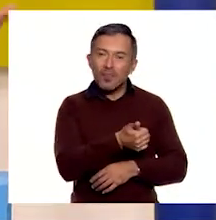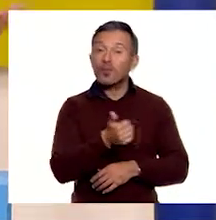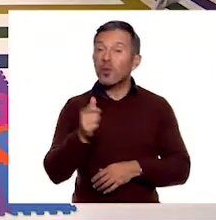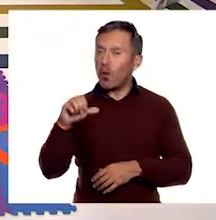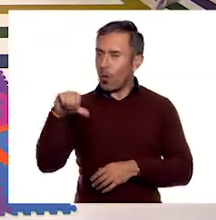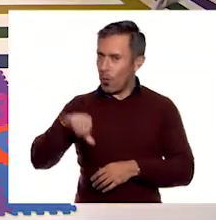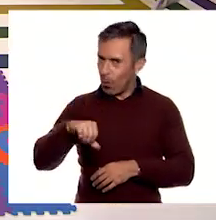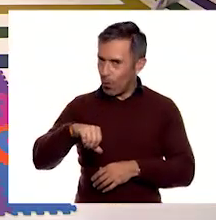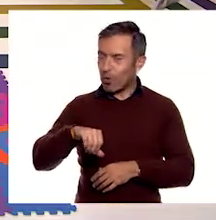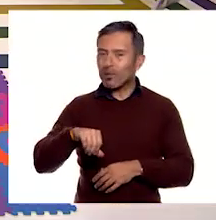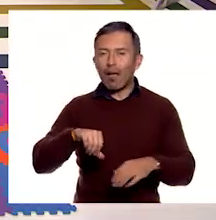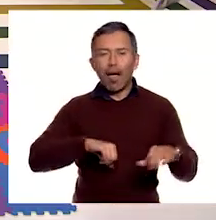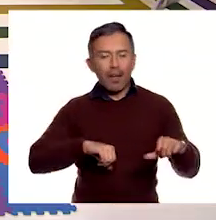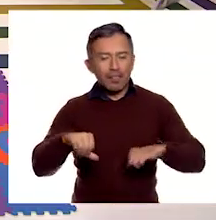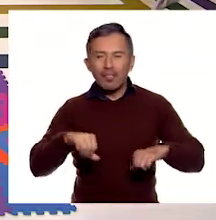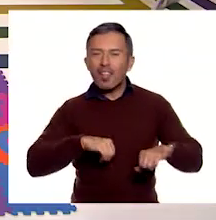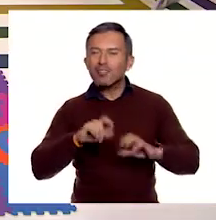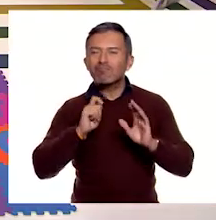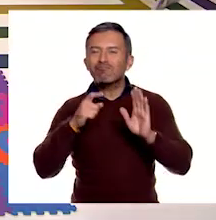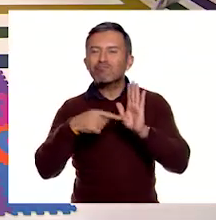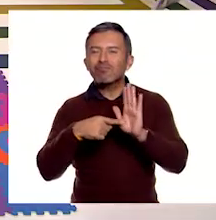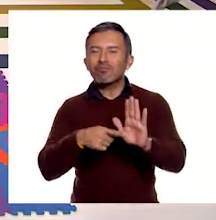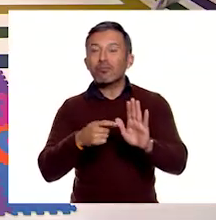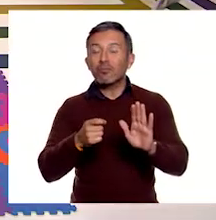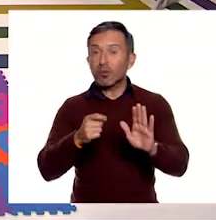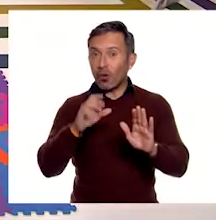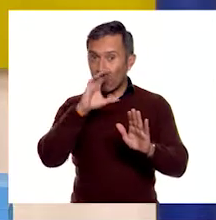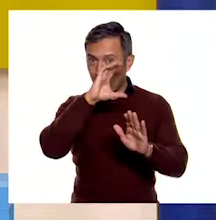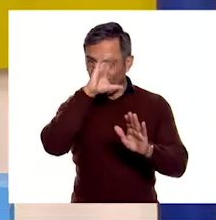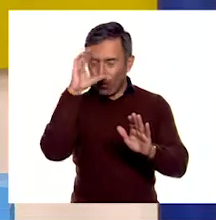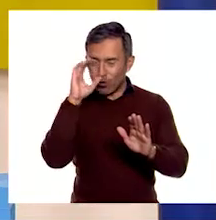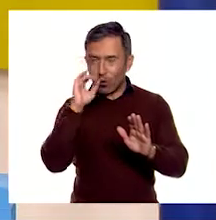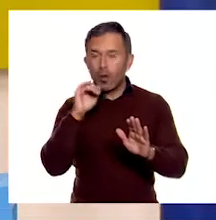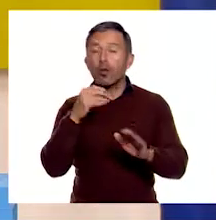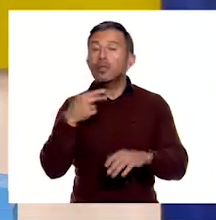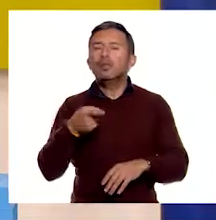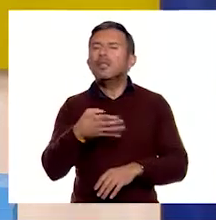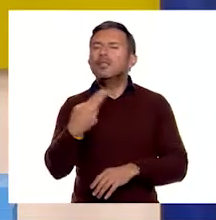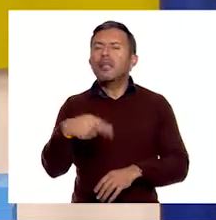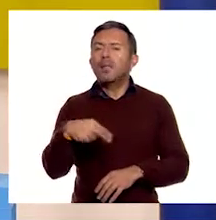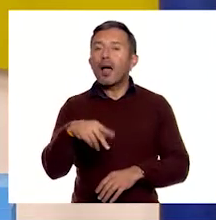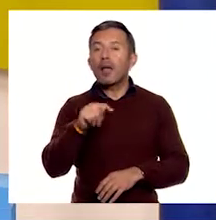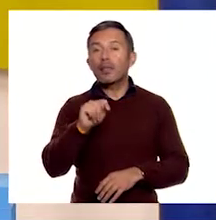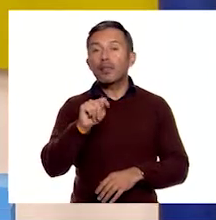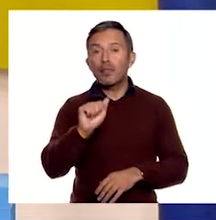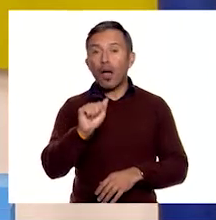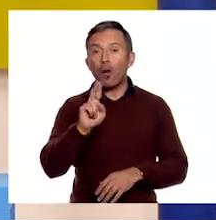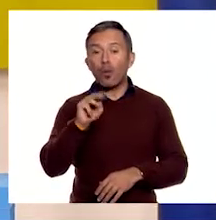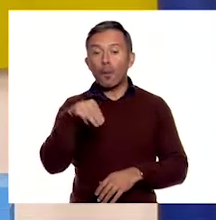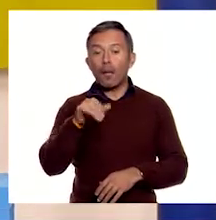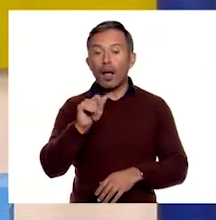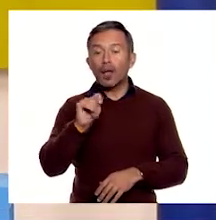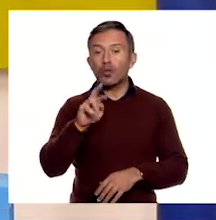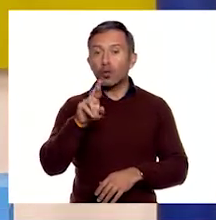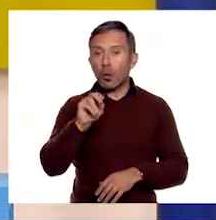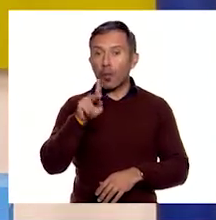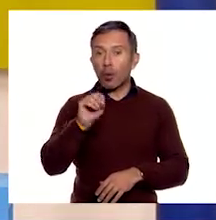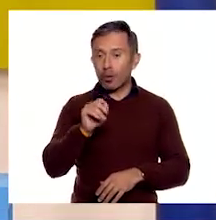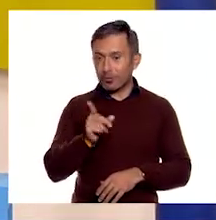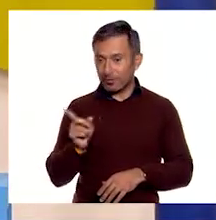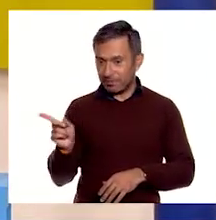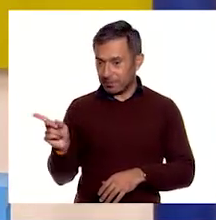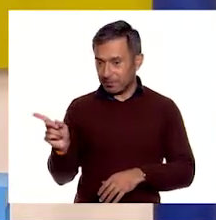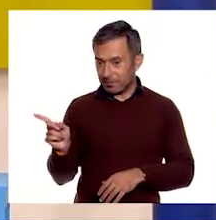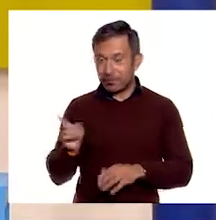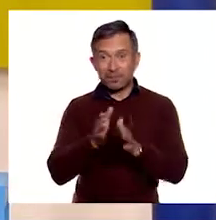actividad de la ilusión óptica en movimiento que se llama... Taumátropo. Taumátropo. Así es. Este niño se llama taumátropo.